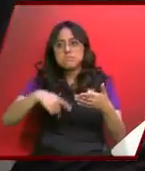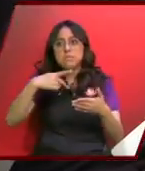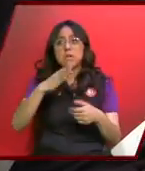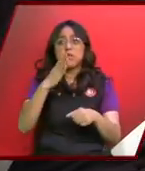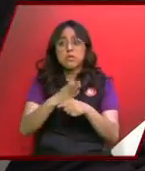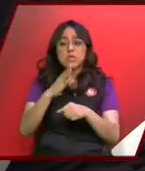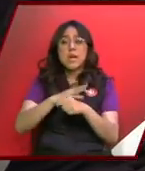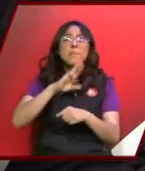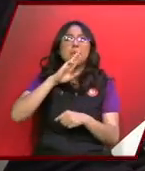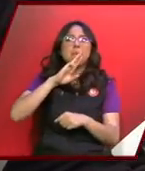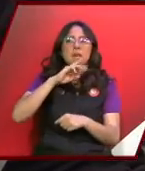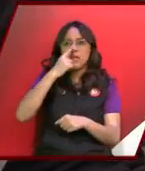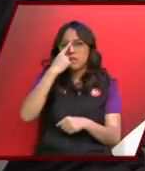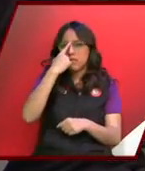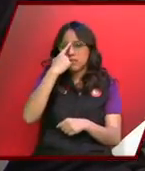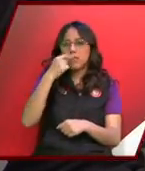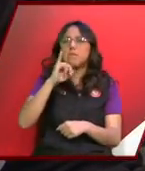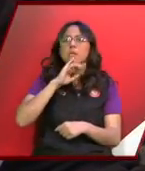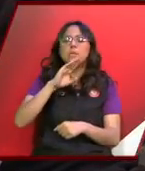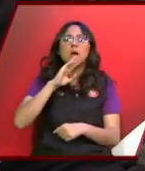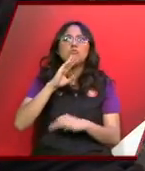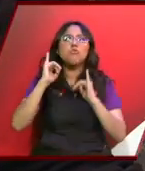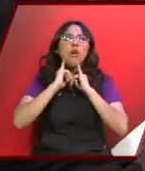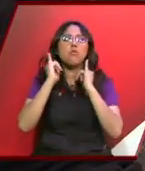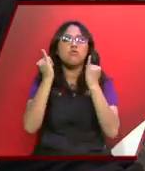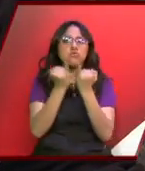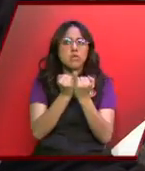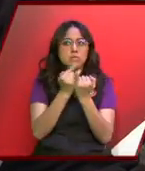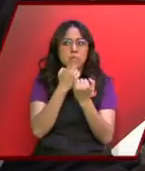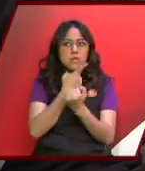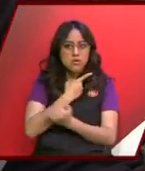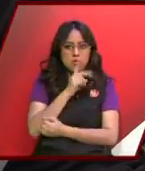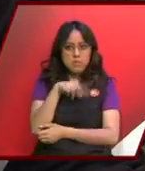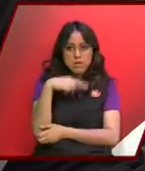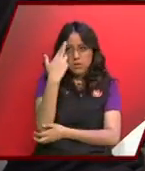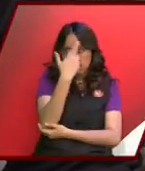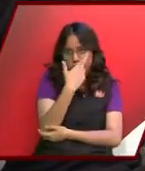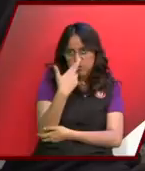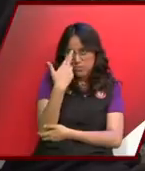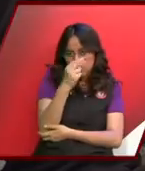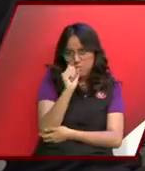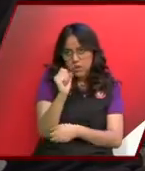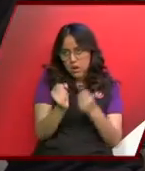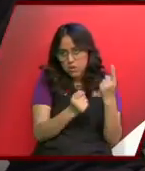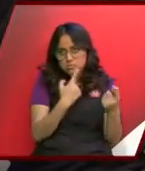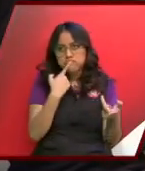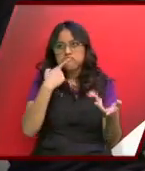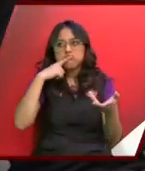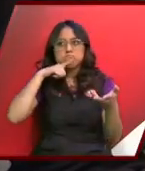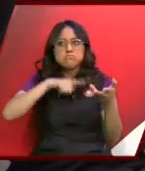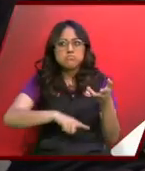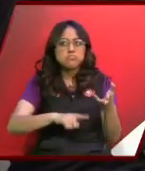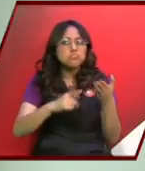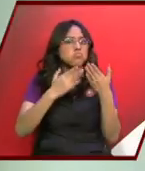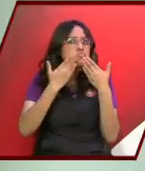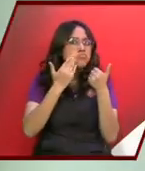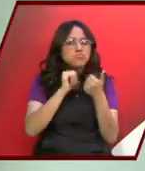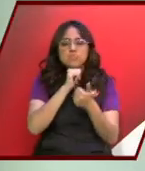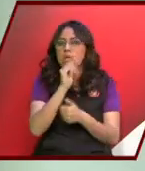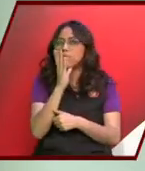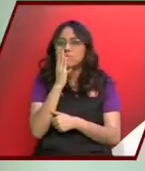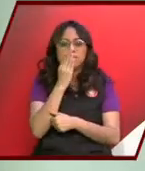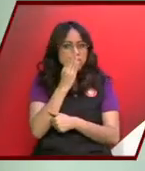una mamá esté en una junta dijo que había ido a verificar algún dato de alguna denuncia y que no había encontrado nada